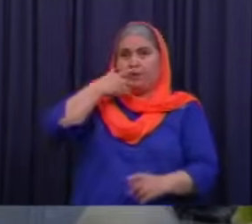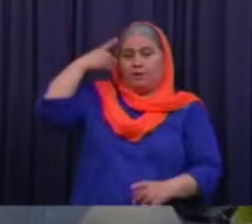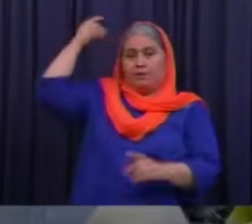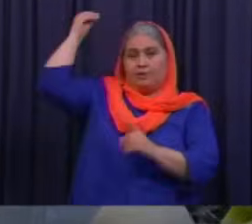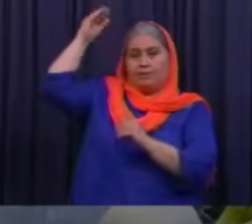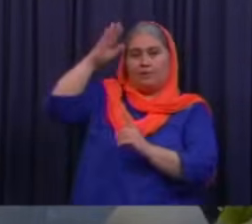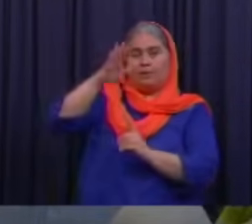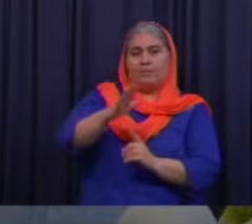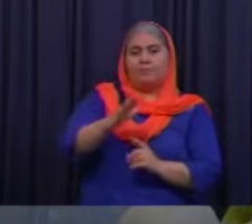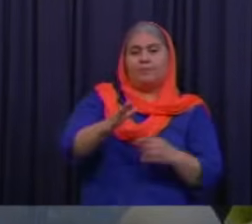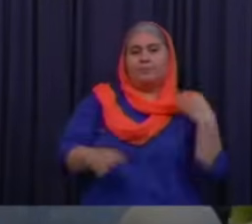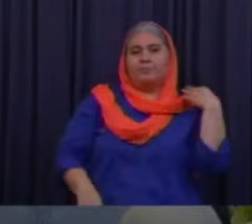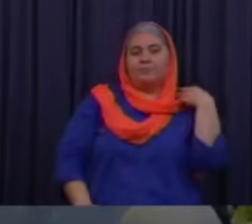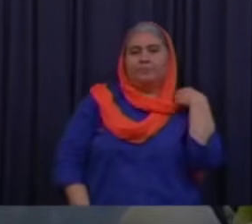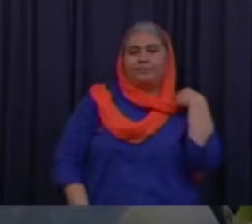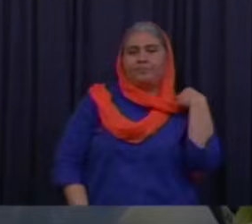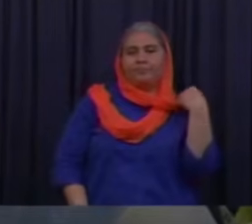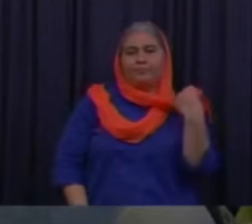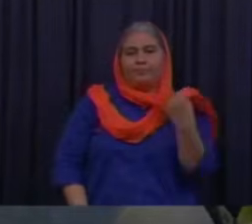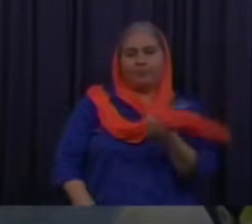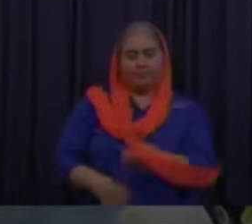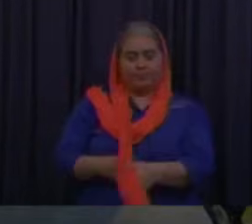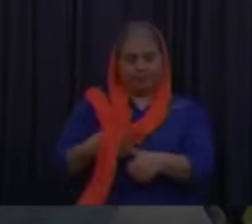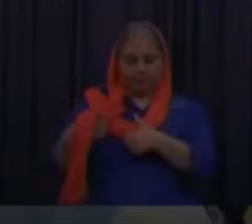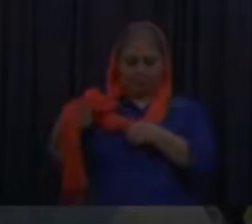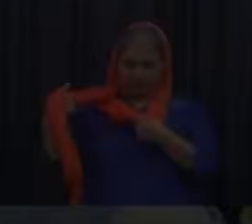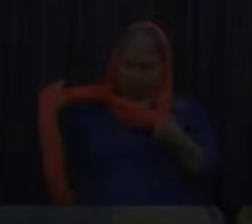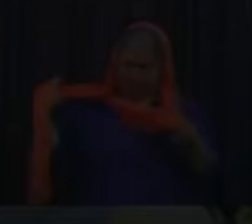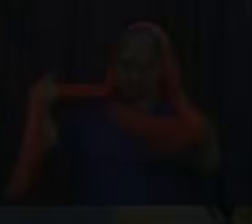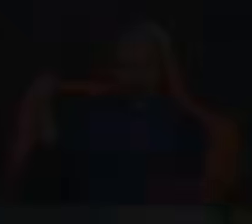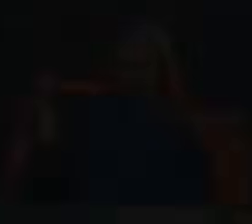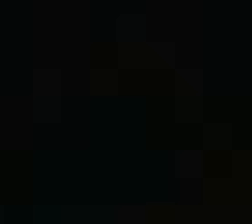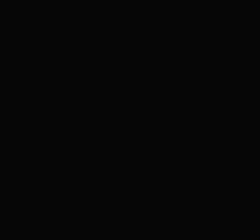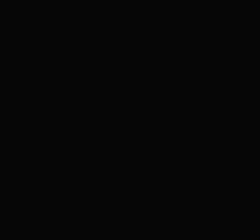le esperamos A las 6 de la tarde